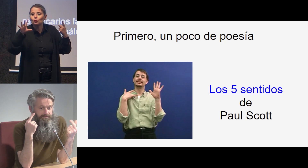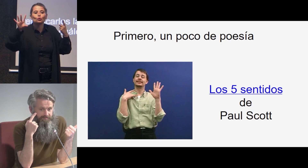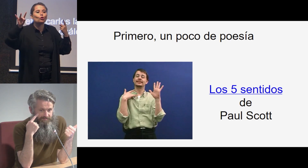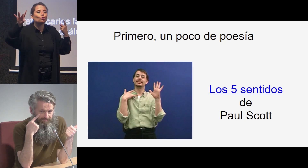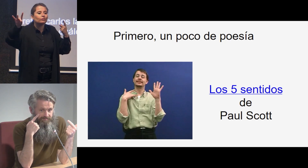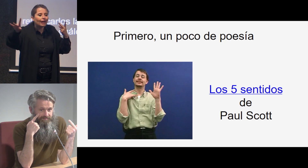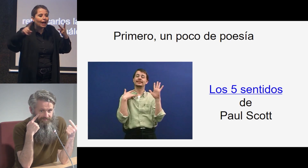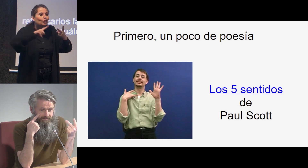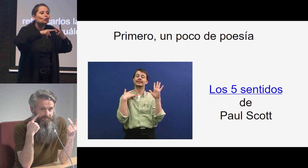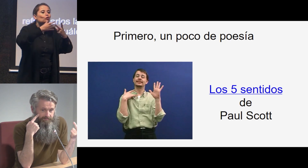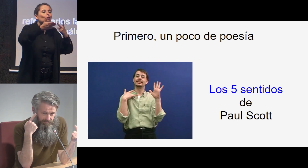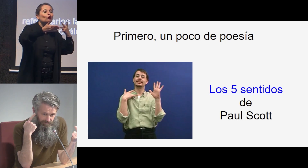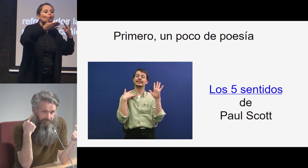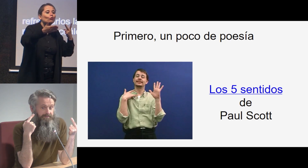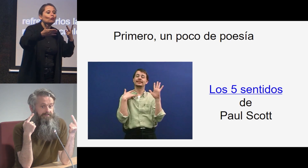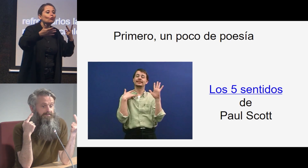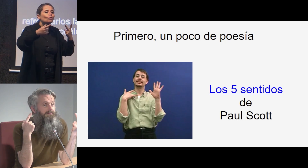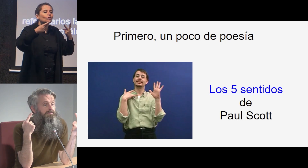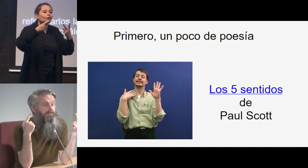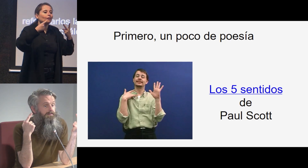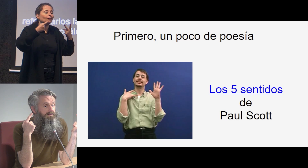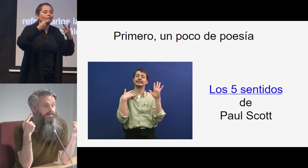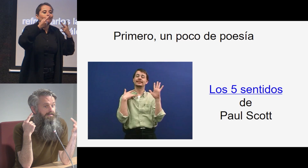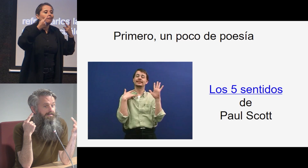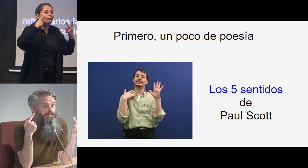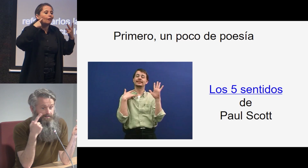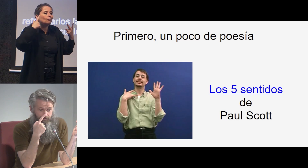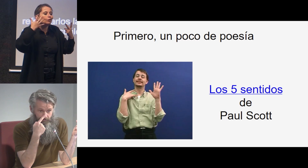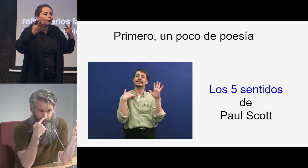Vista, gusto, tacto,